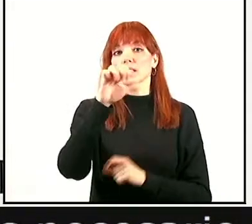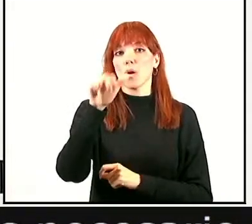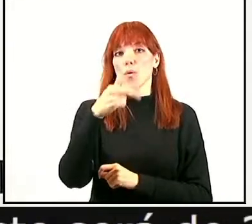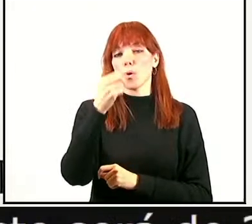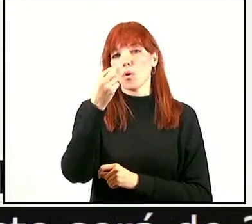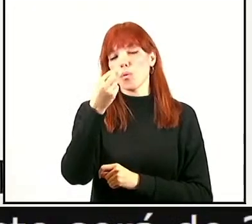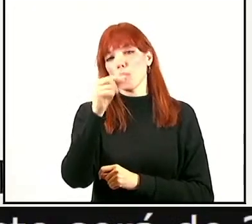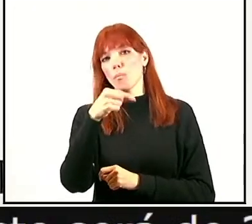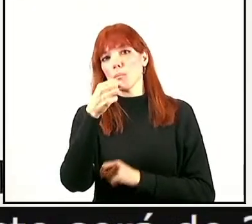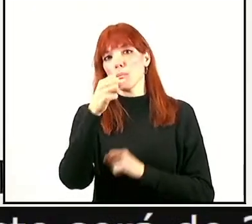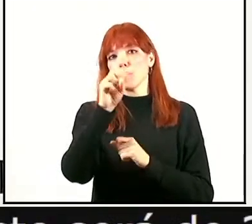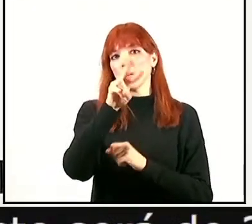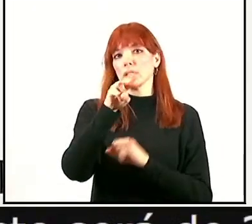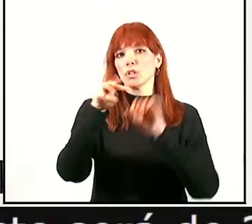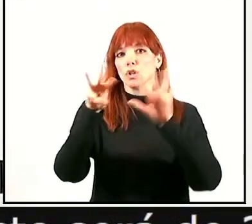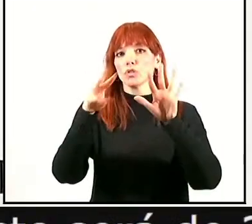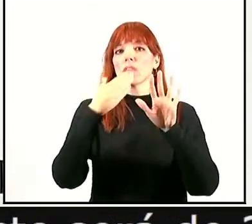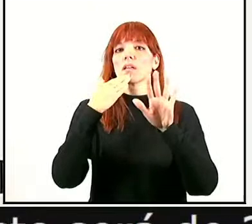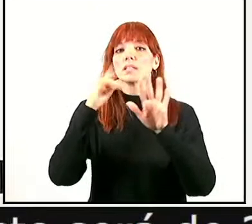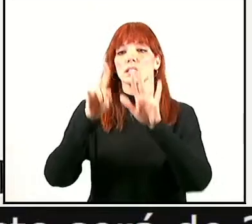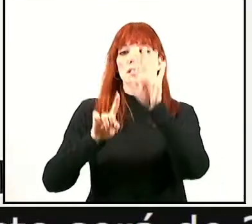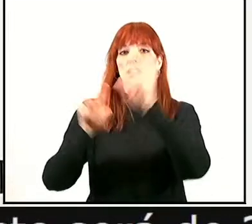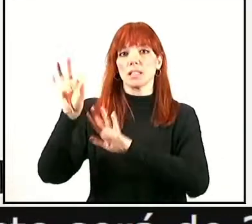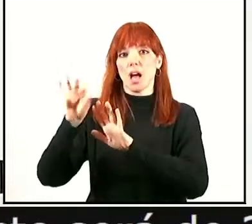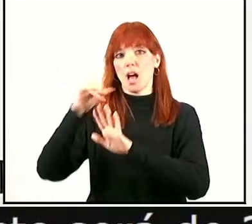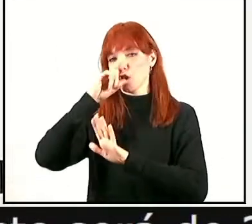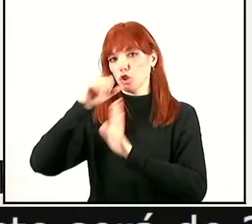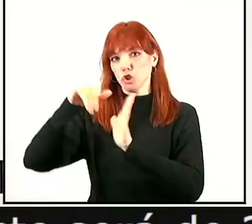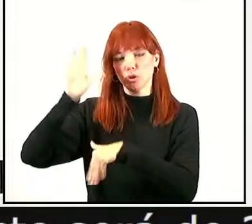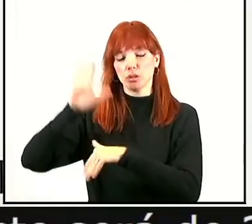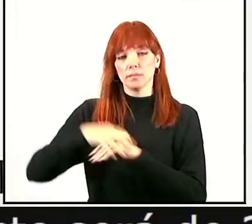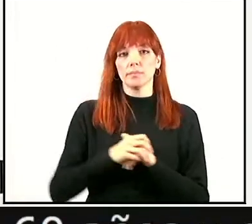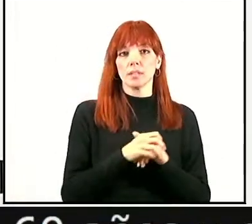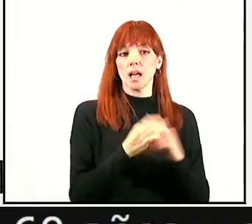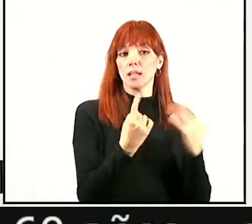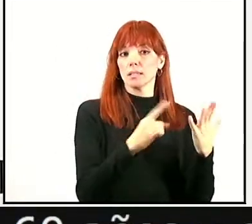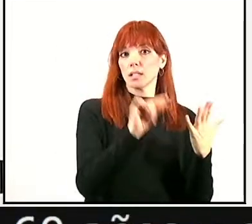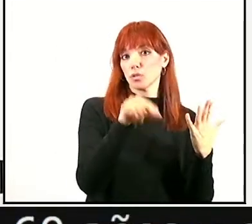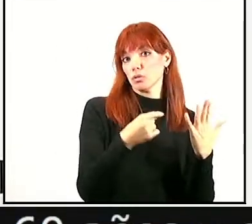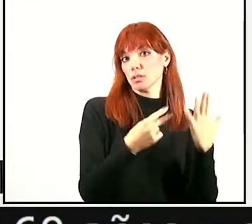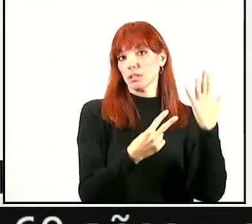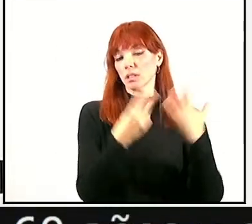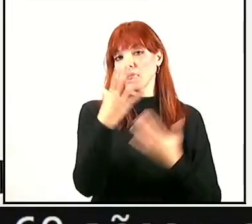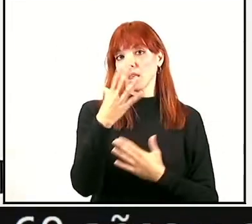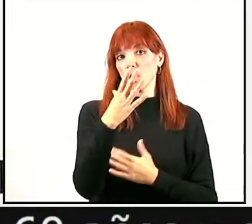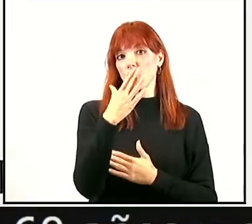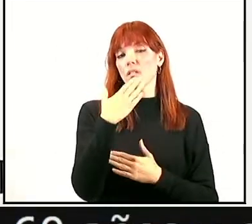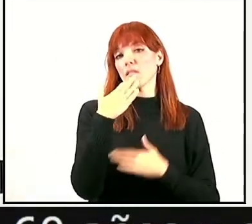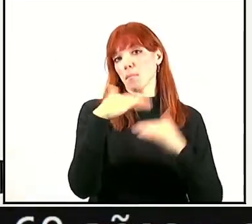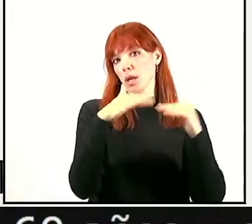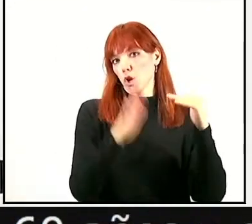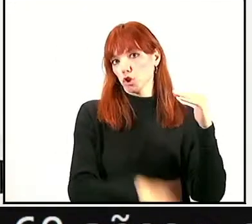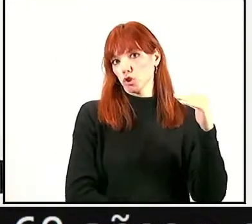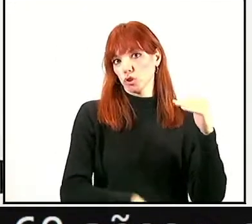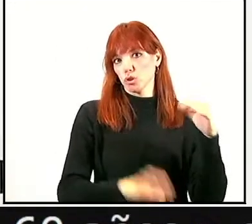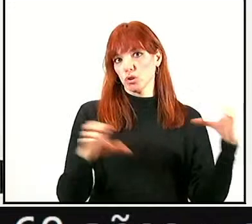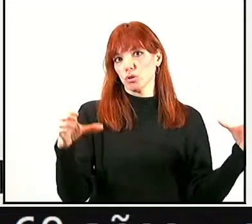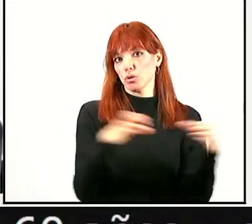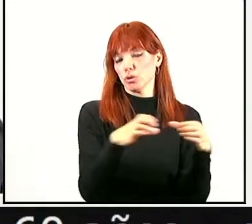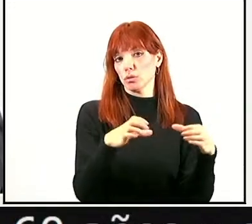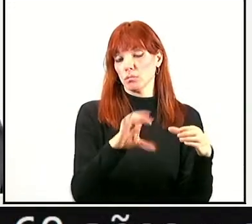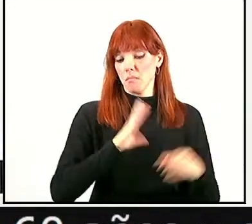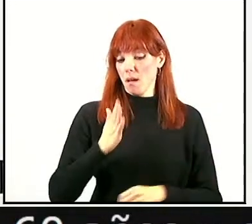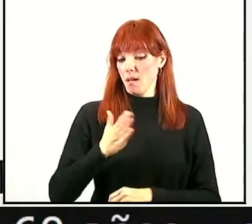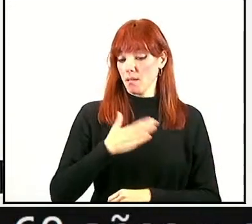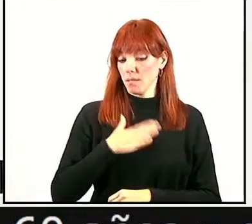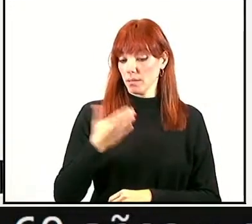3,38 € para los mayores de 60 años y de 6,75 € para los menores. Y, como digo, desde mañana